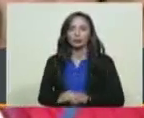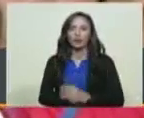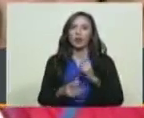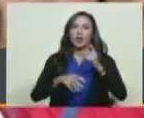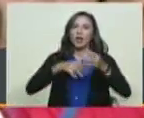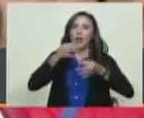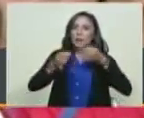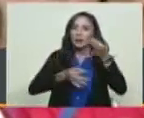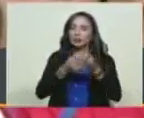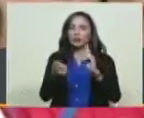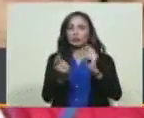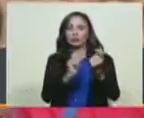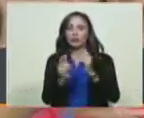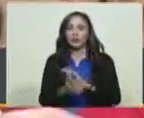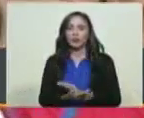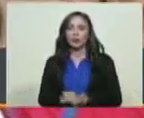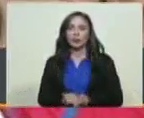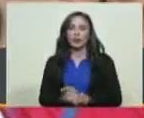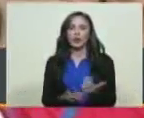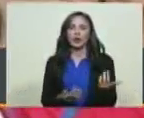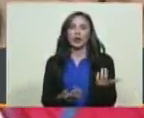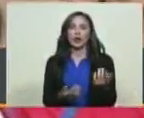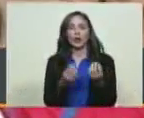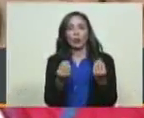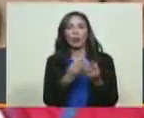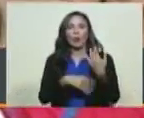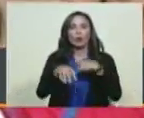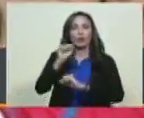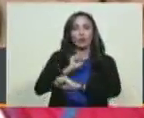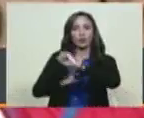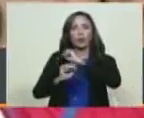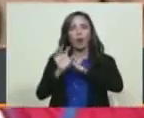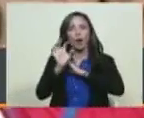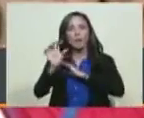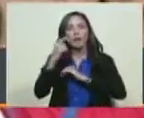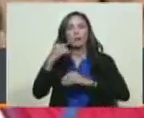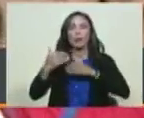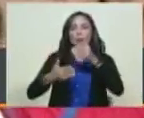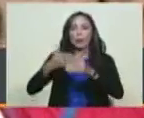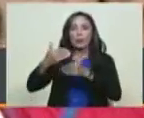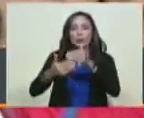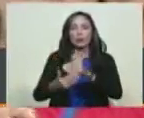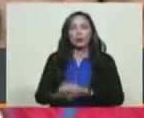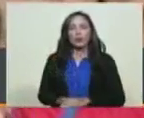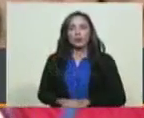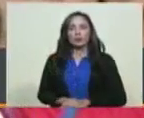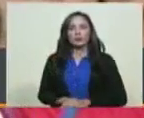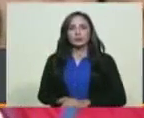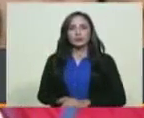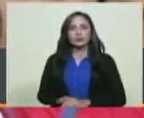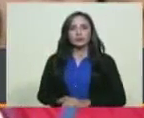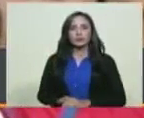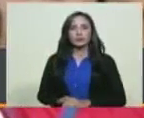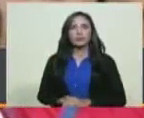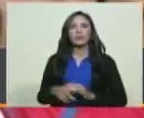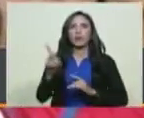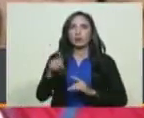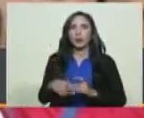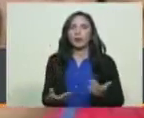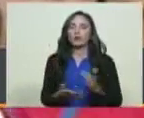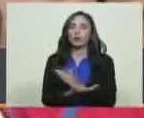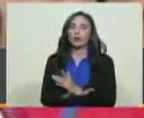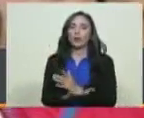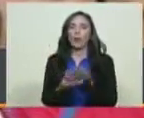que no sólo hay que hay que ir desde la lucha armada presidente también hay que ir atacando lo de la defensa de la